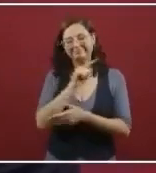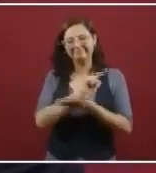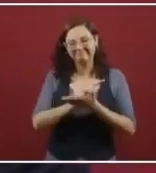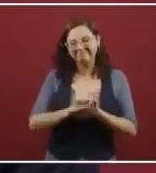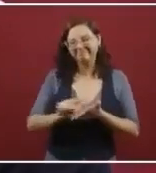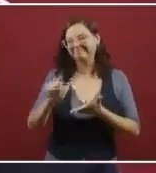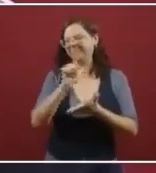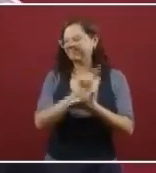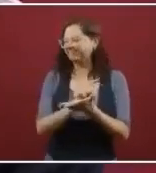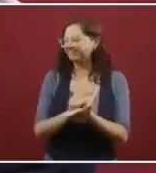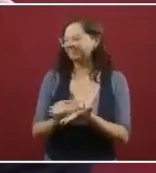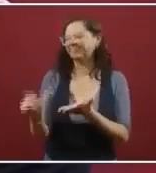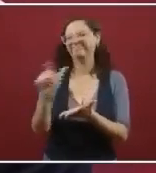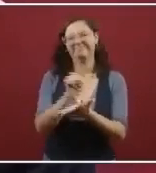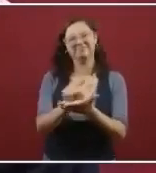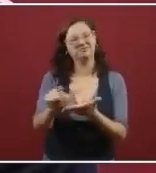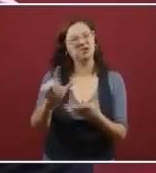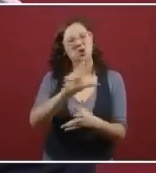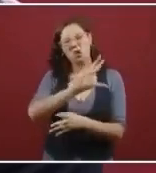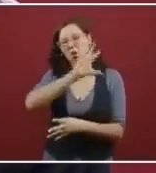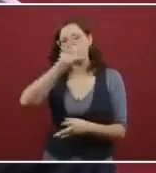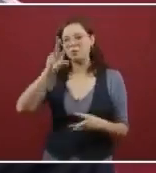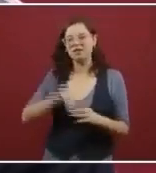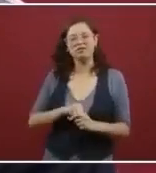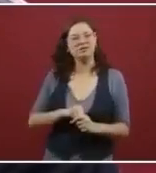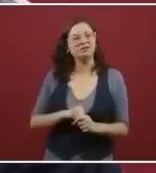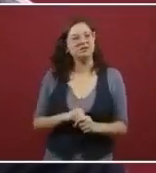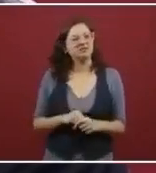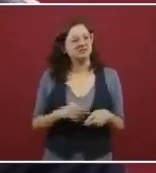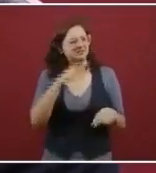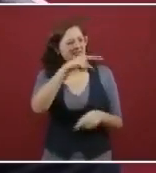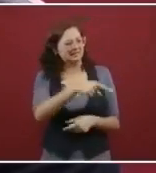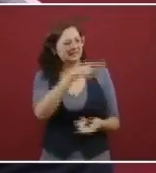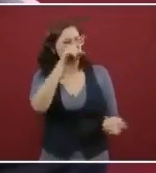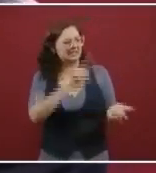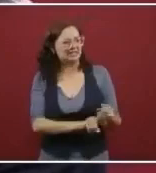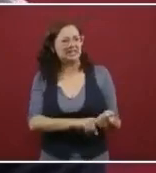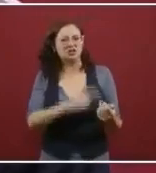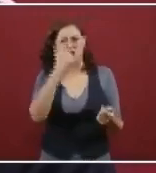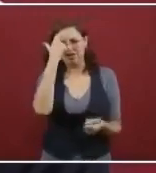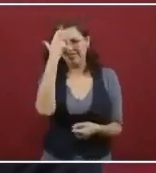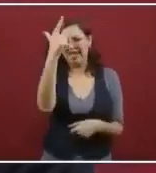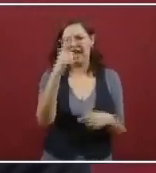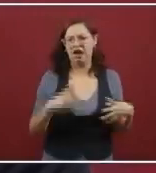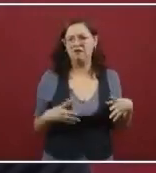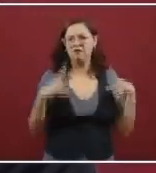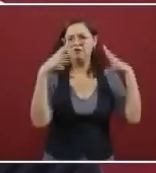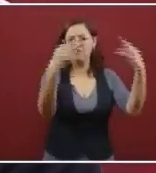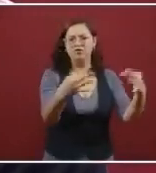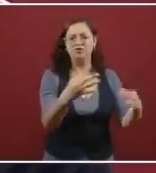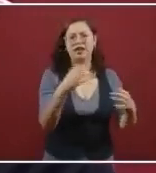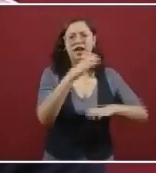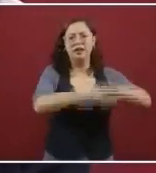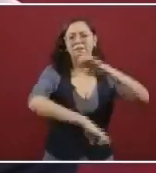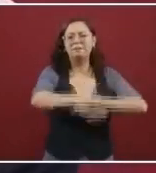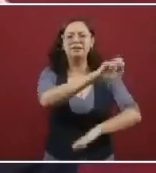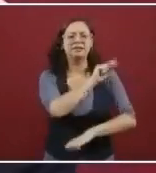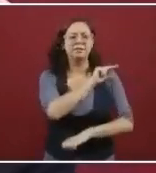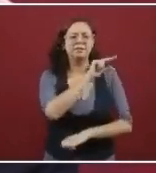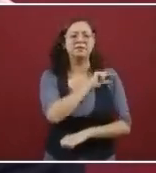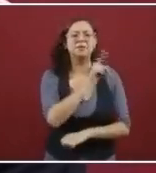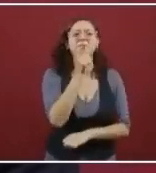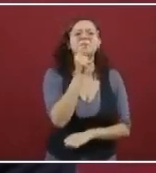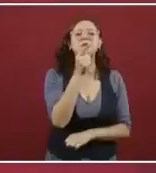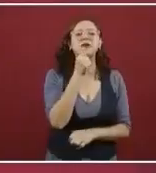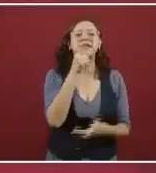de todo esto. Se crearon empresas privadas de seguridad vinculadas con